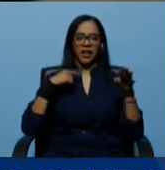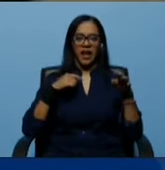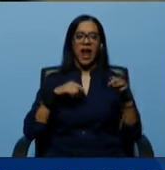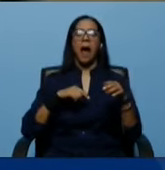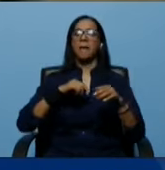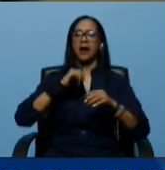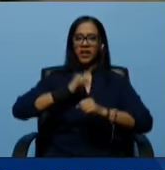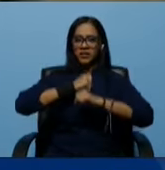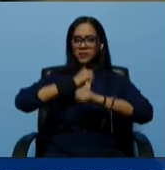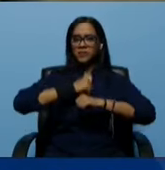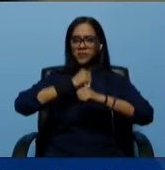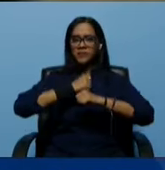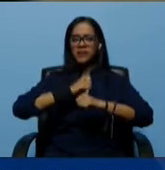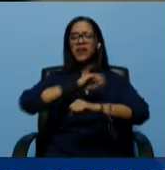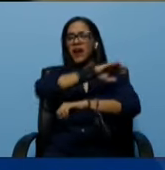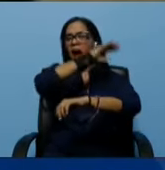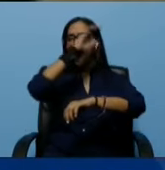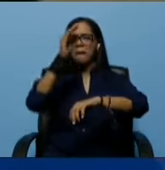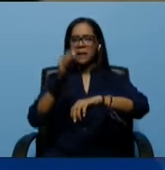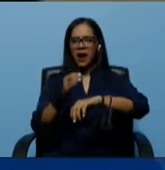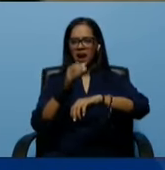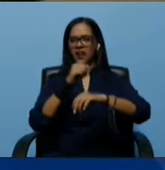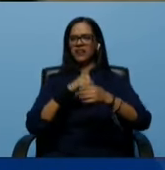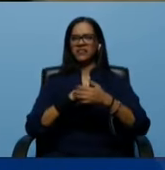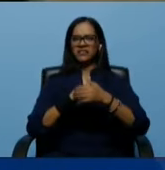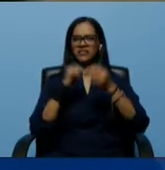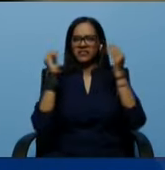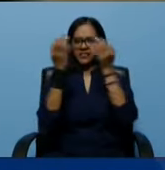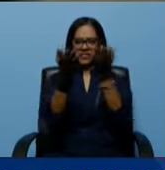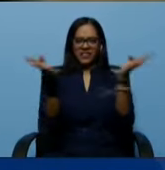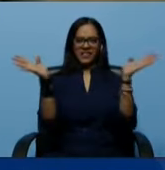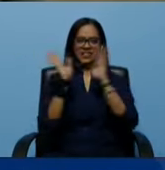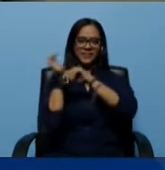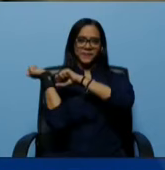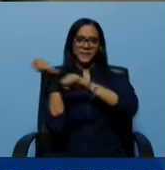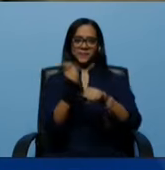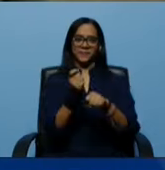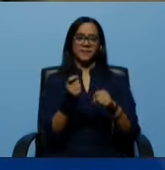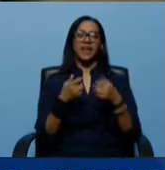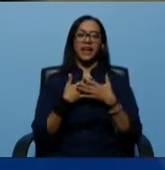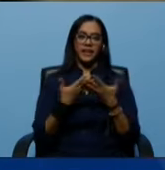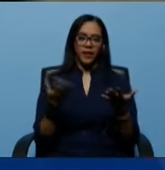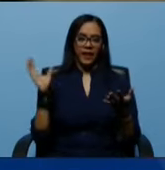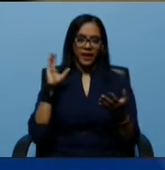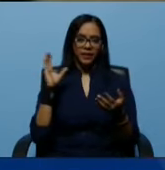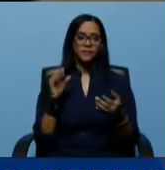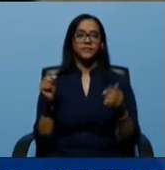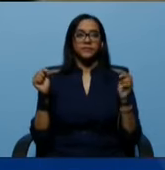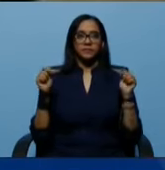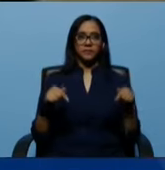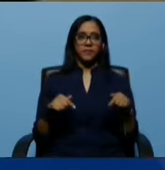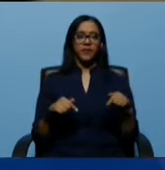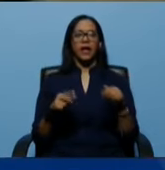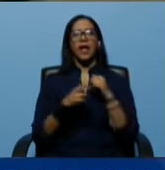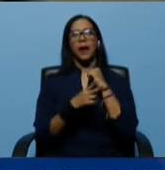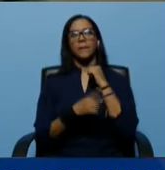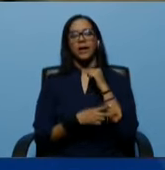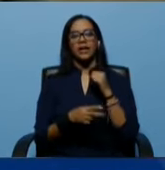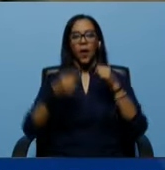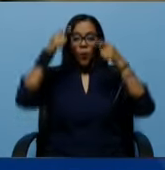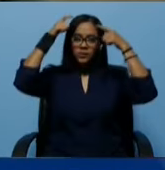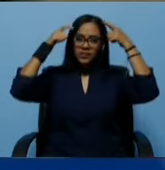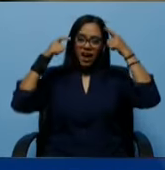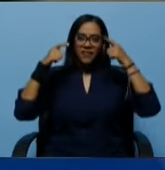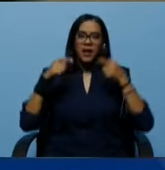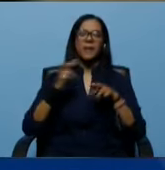el poliedro, el monumental, ese gran regalo que le dio a Caracas. Y aquí, pues el parque Hugo